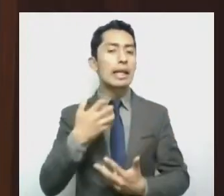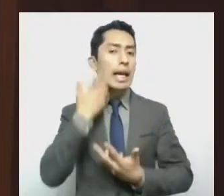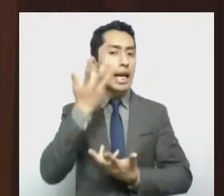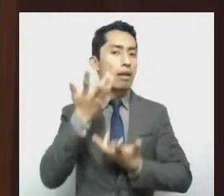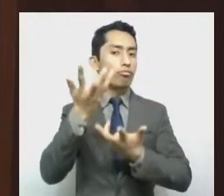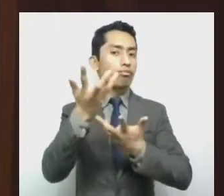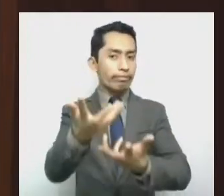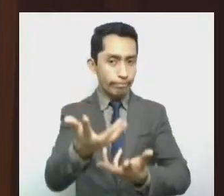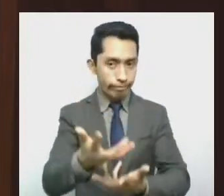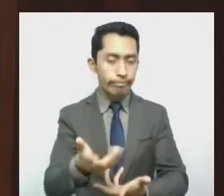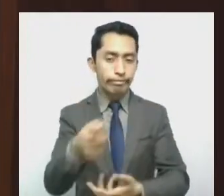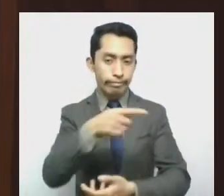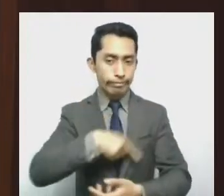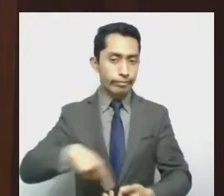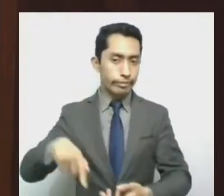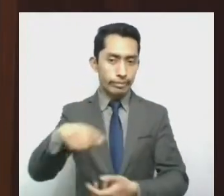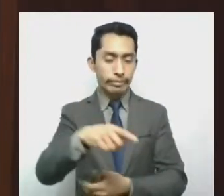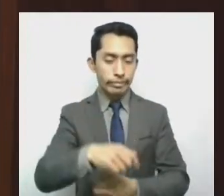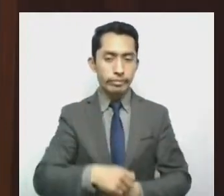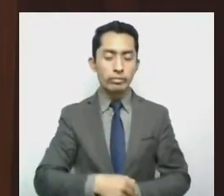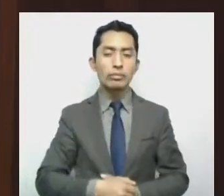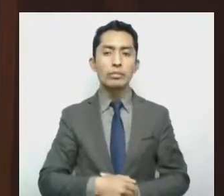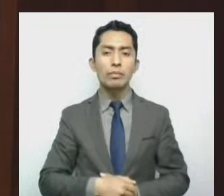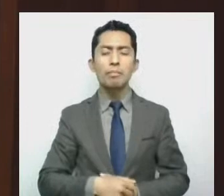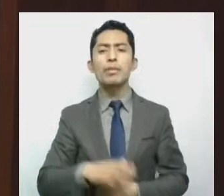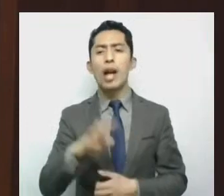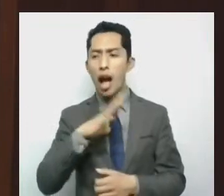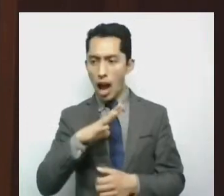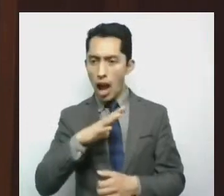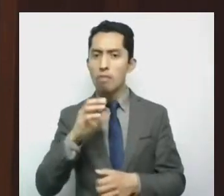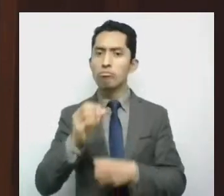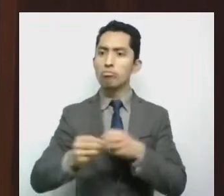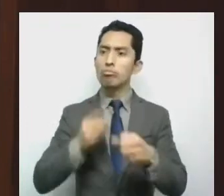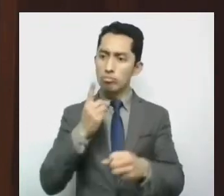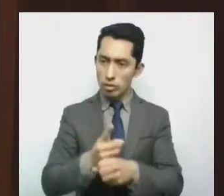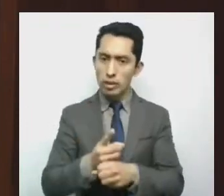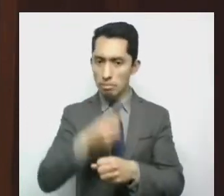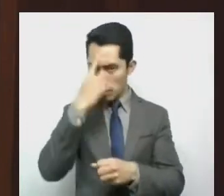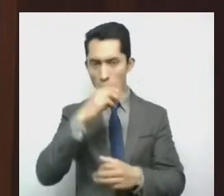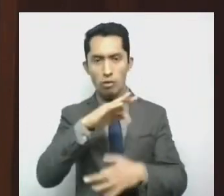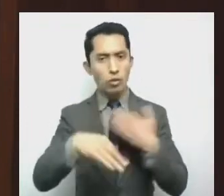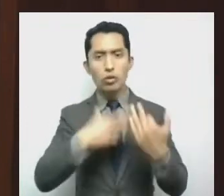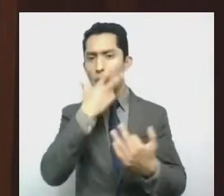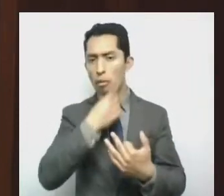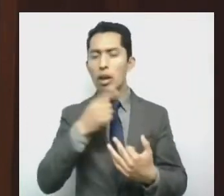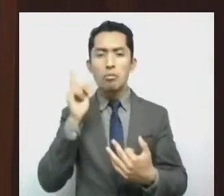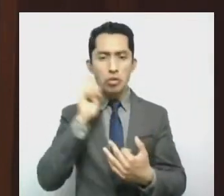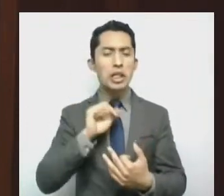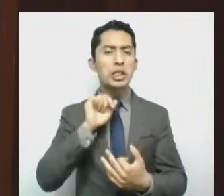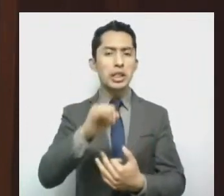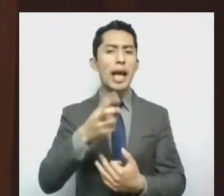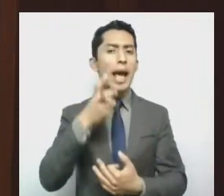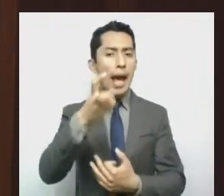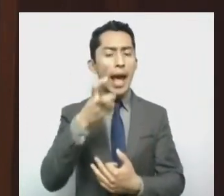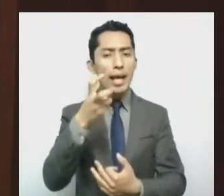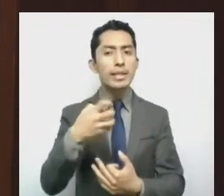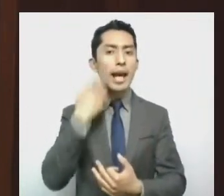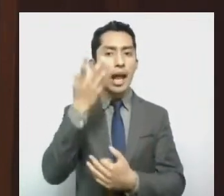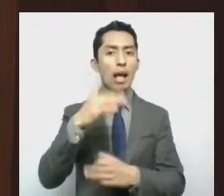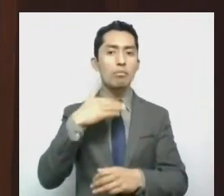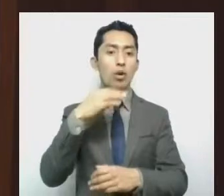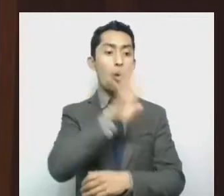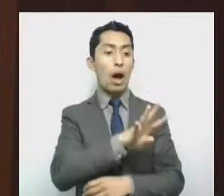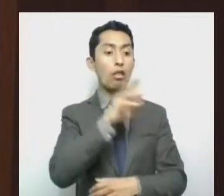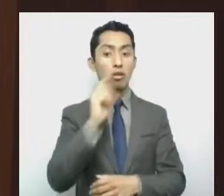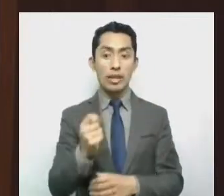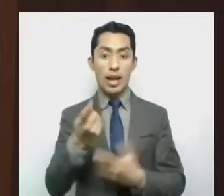desde luego con oportunidades para todas y para todos. Esa es la visión que en la Cuarta Transformación